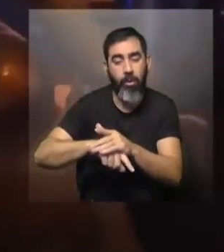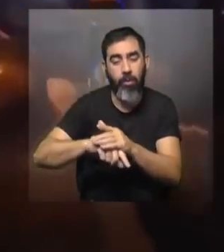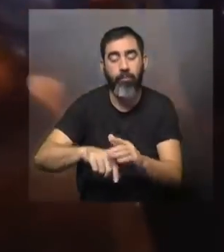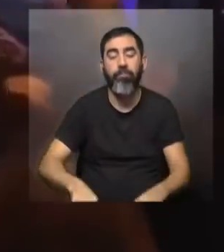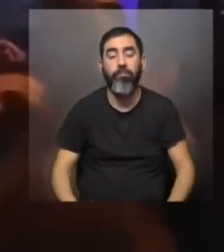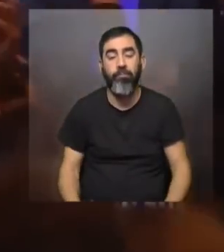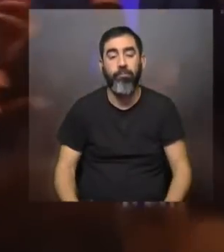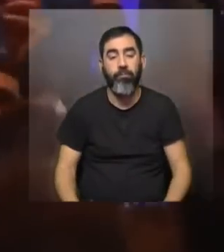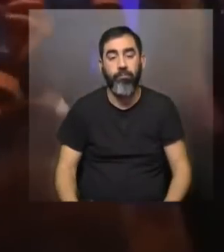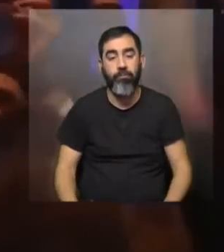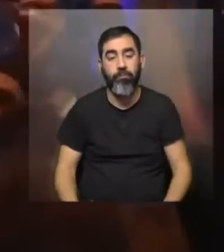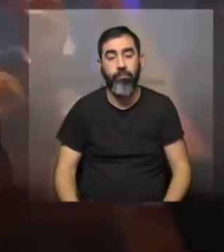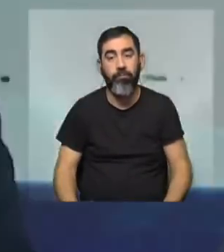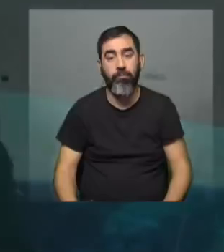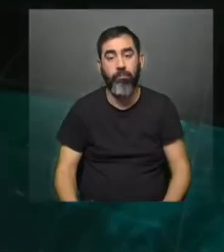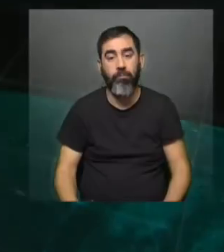internacional